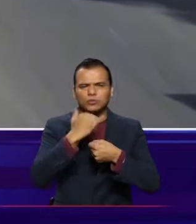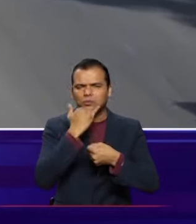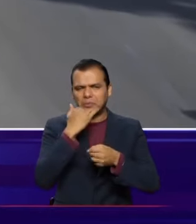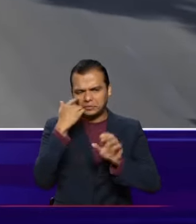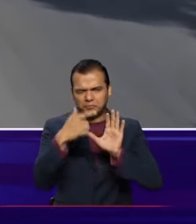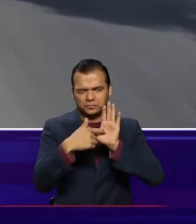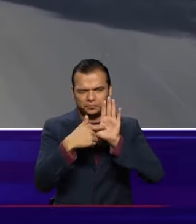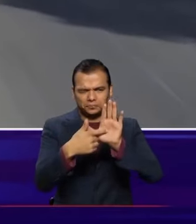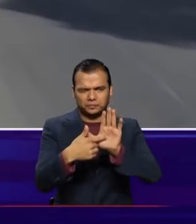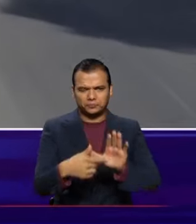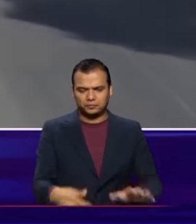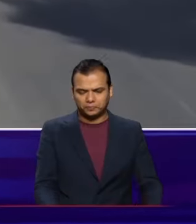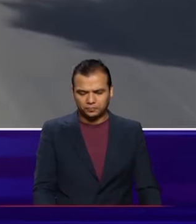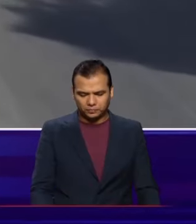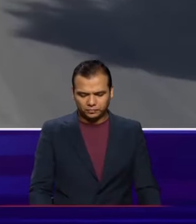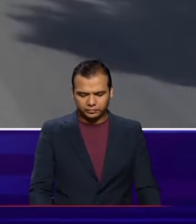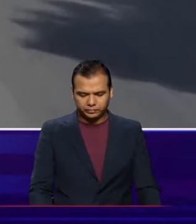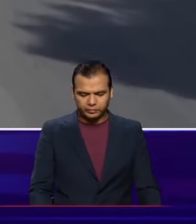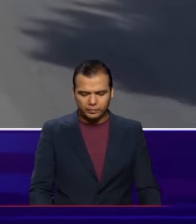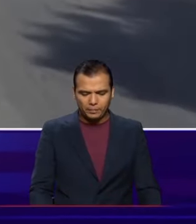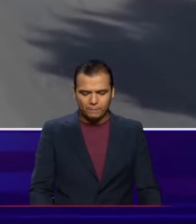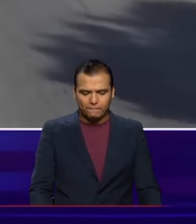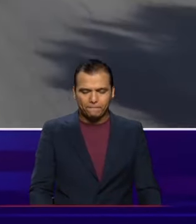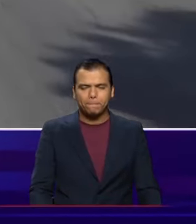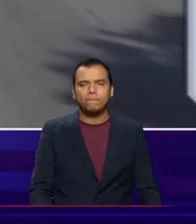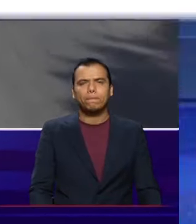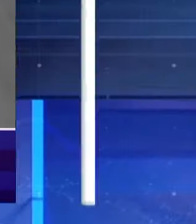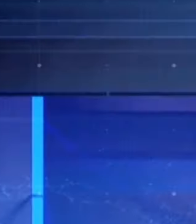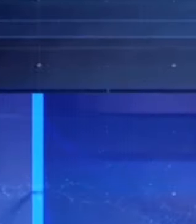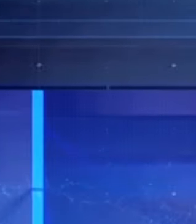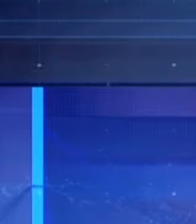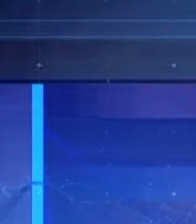de la situación registrada con la captura de este hombre.